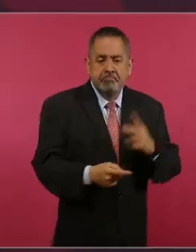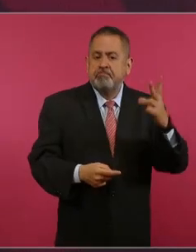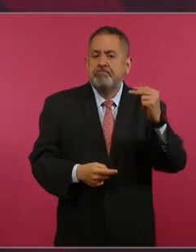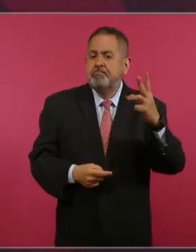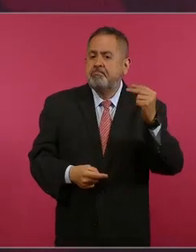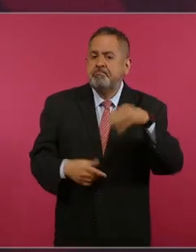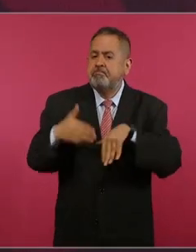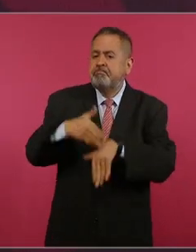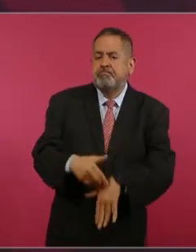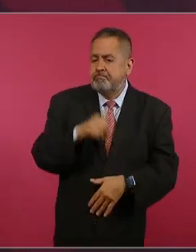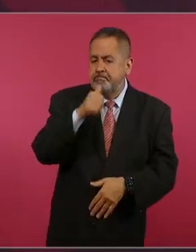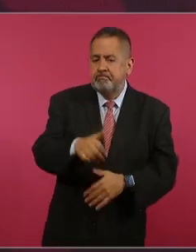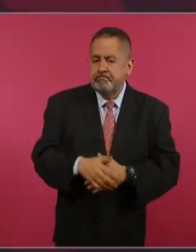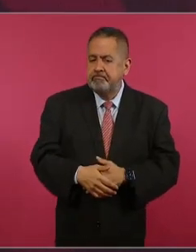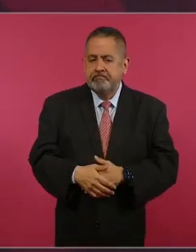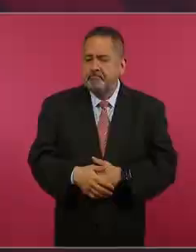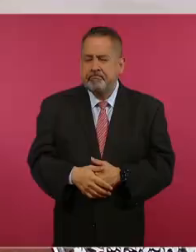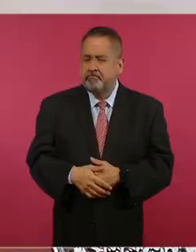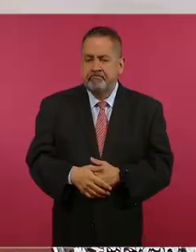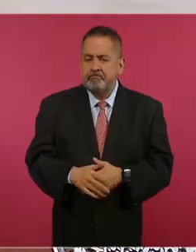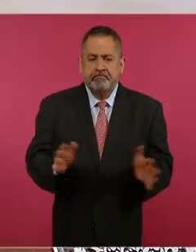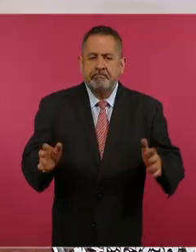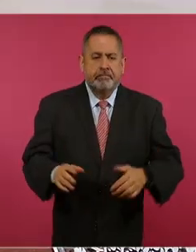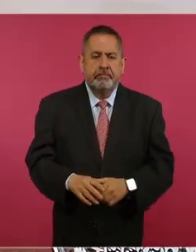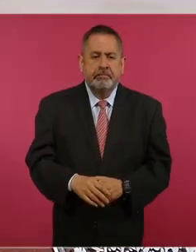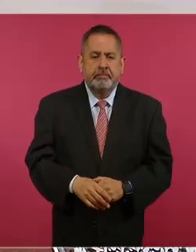ellos no. A ellos